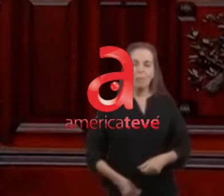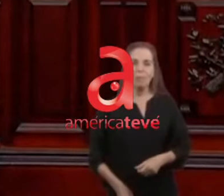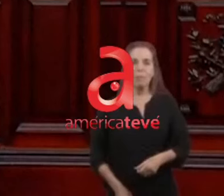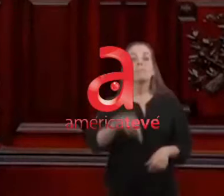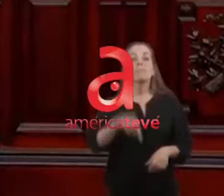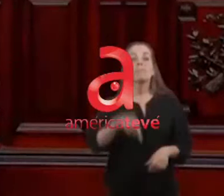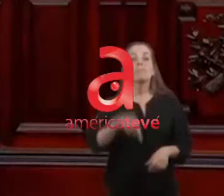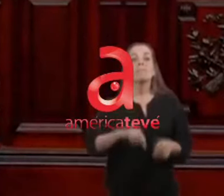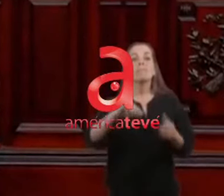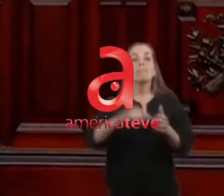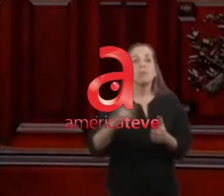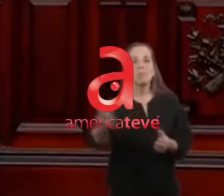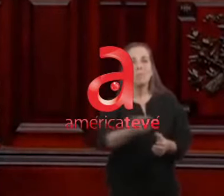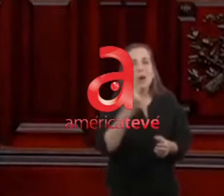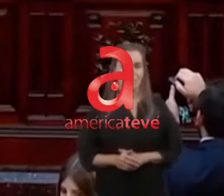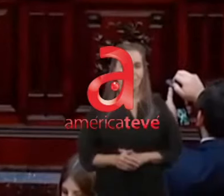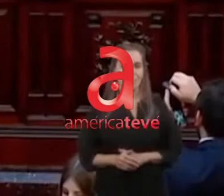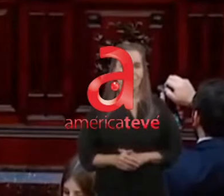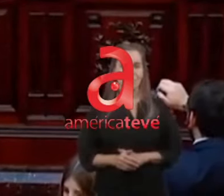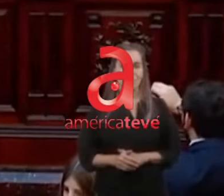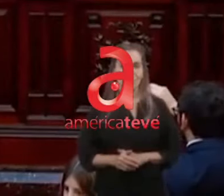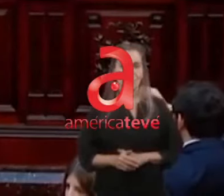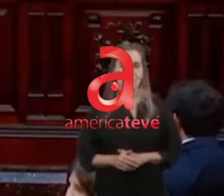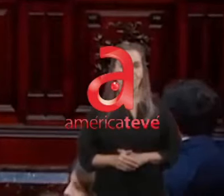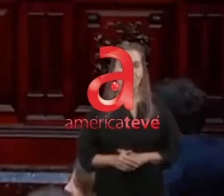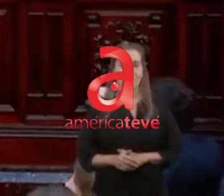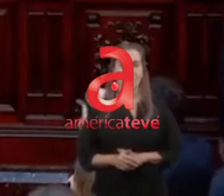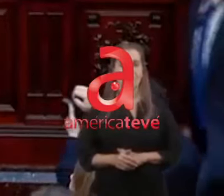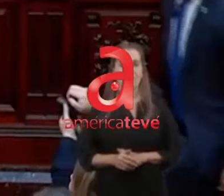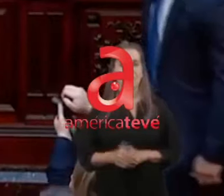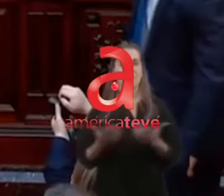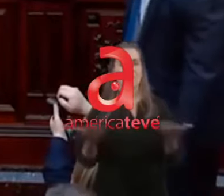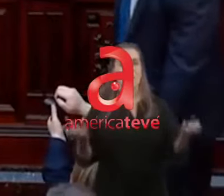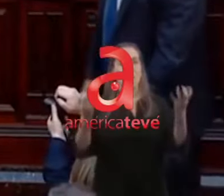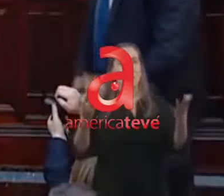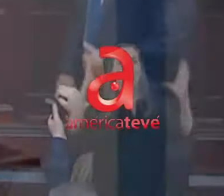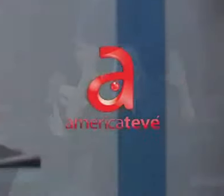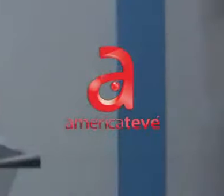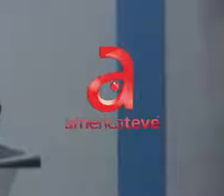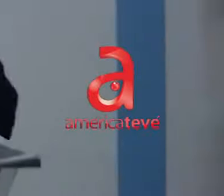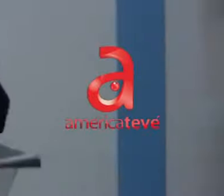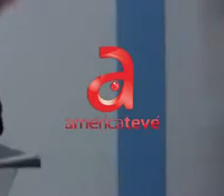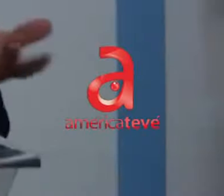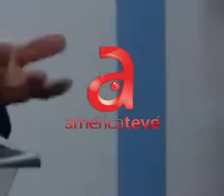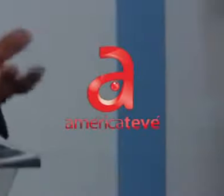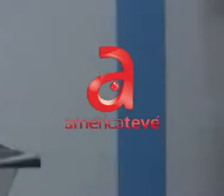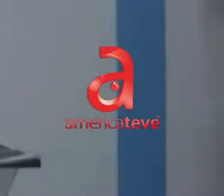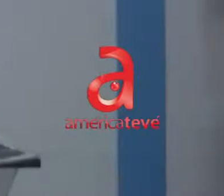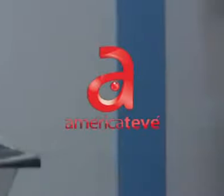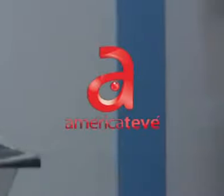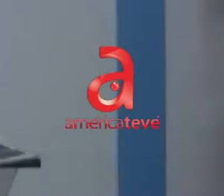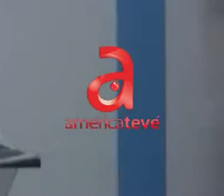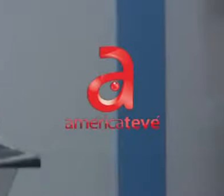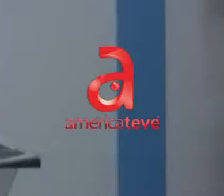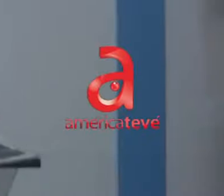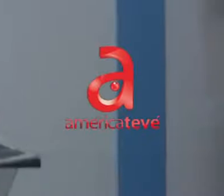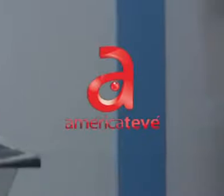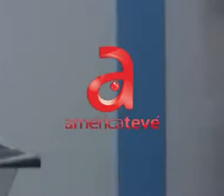no solo a nivel sino también en un modo mucho más personal el mismo no no sabe qué es un día